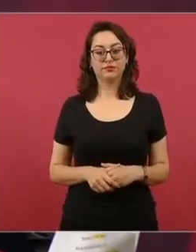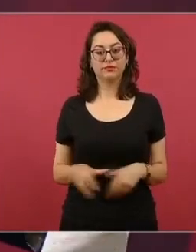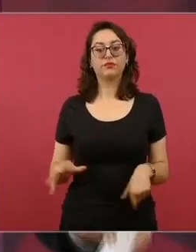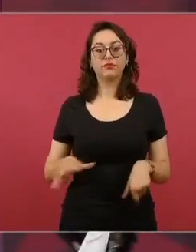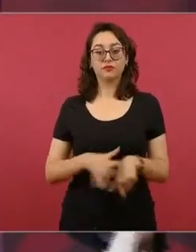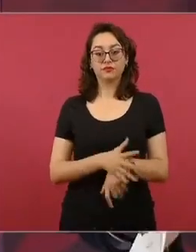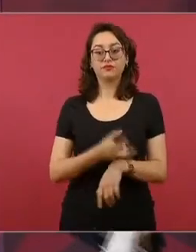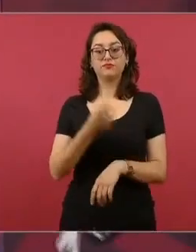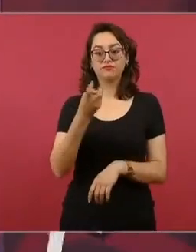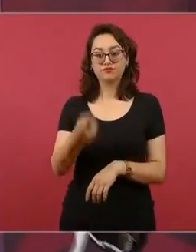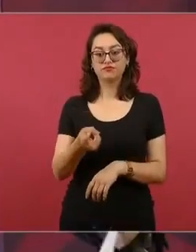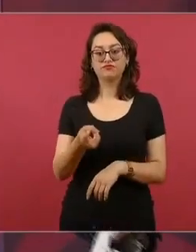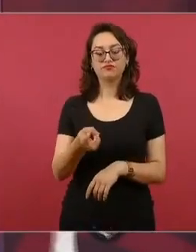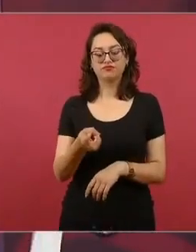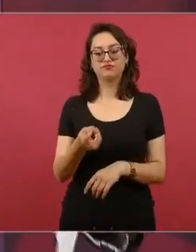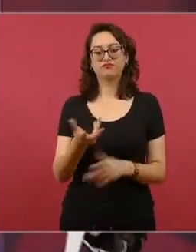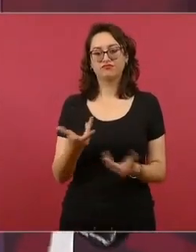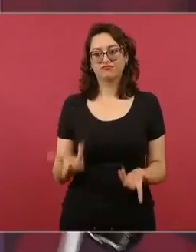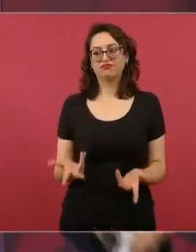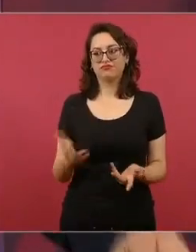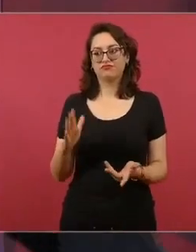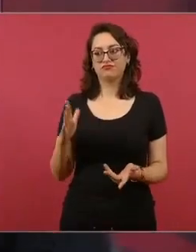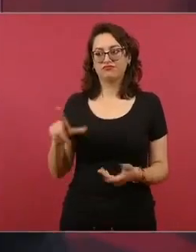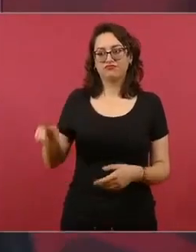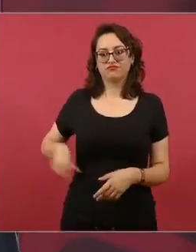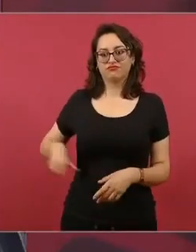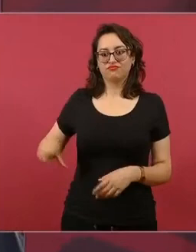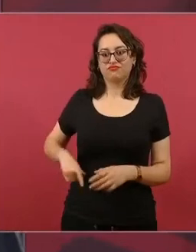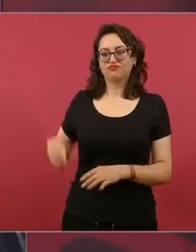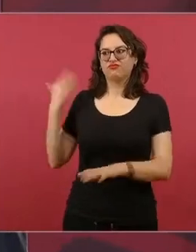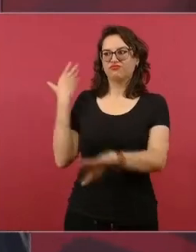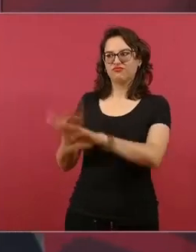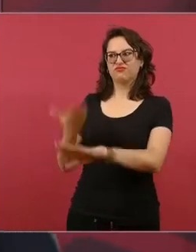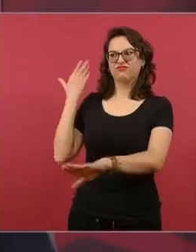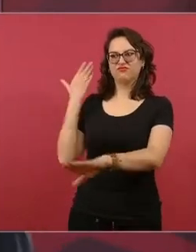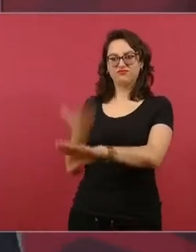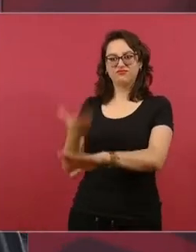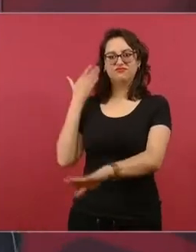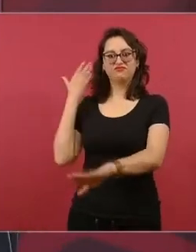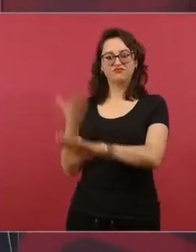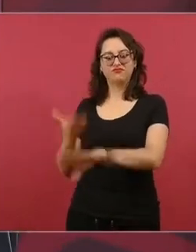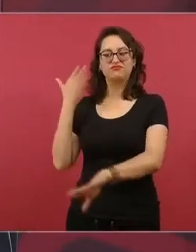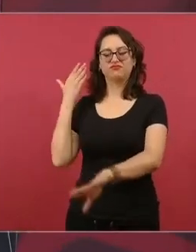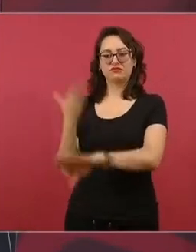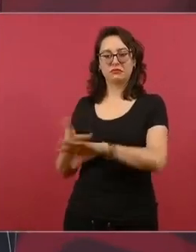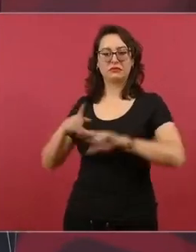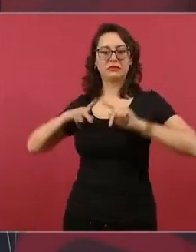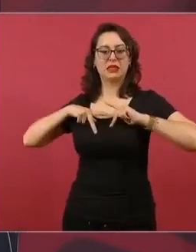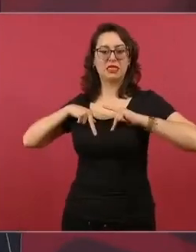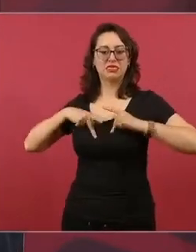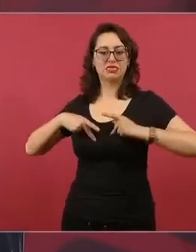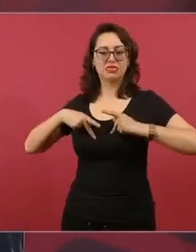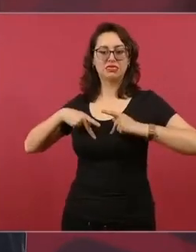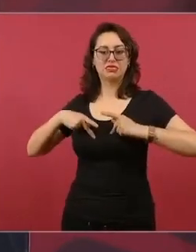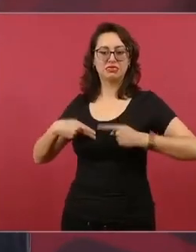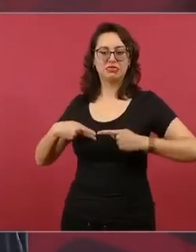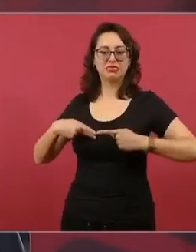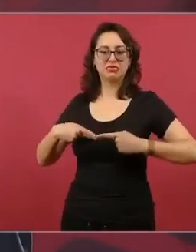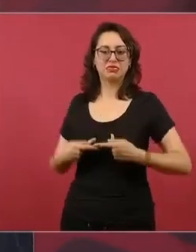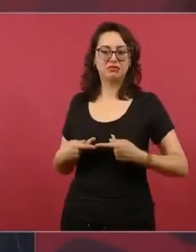van socavando a los gobiernos democráticos populares hasta